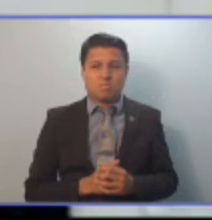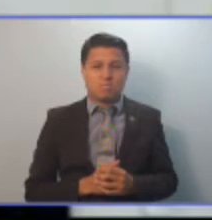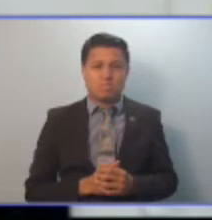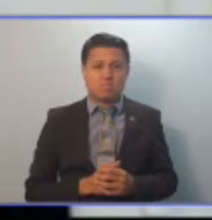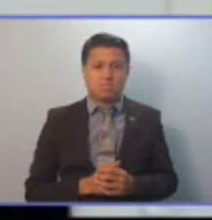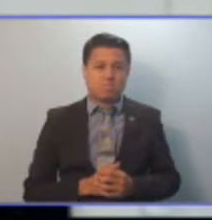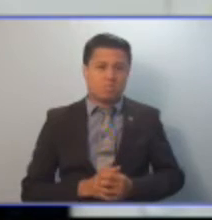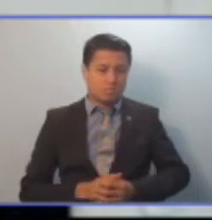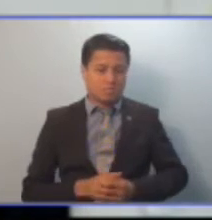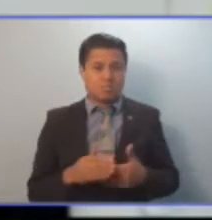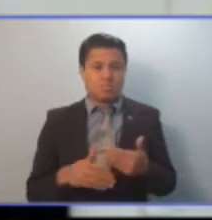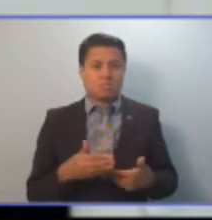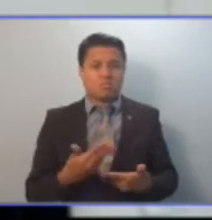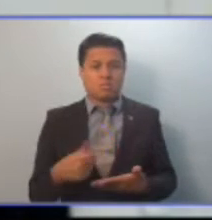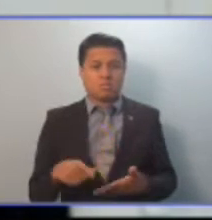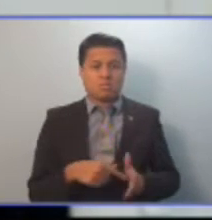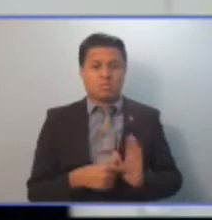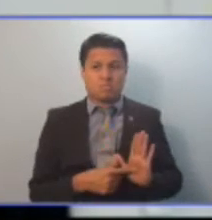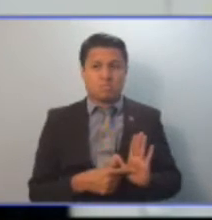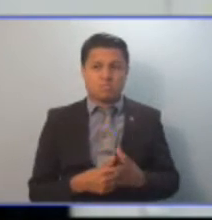formar parte o ser